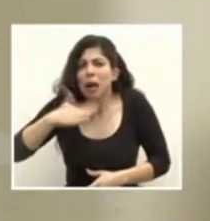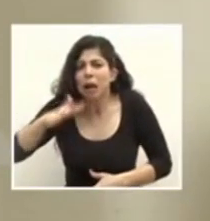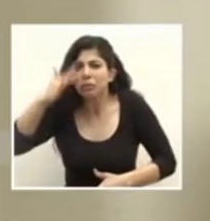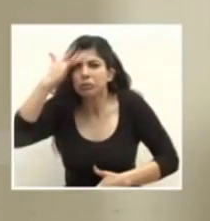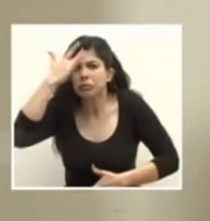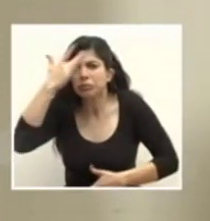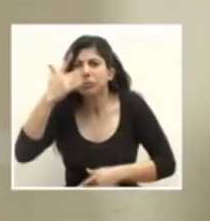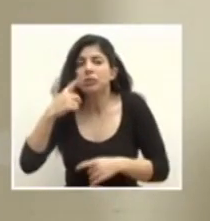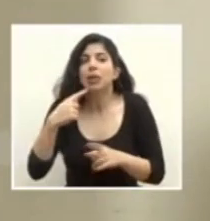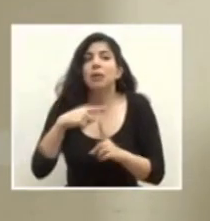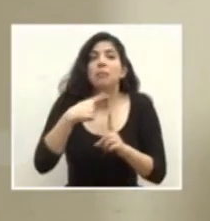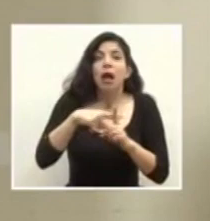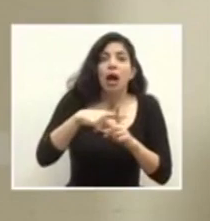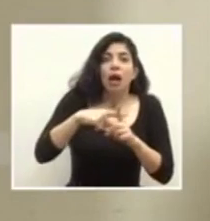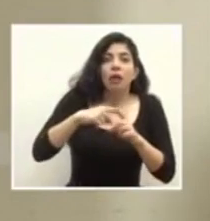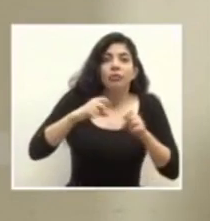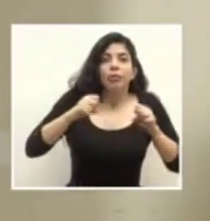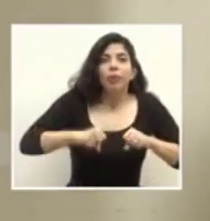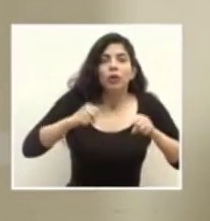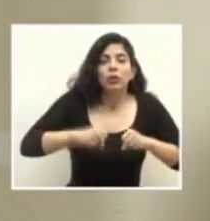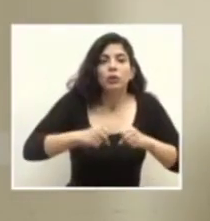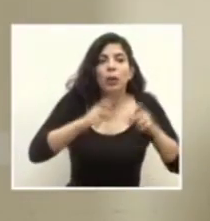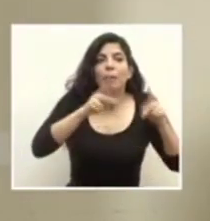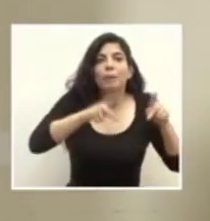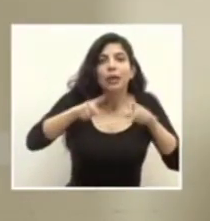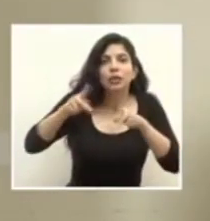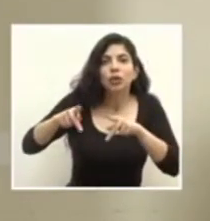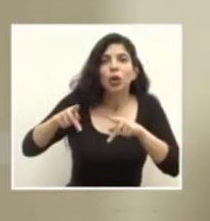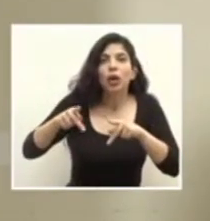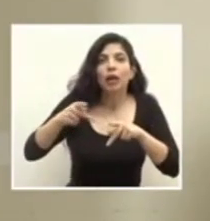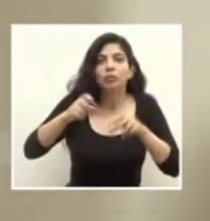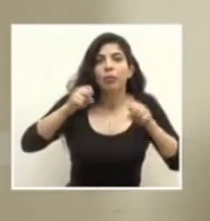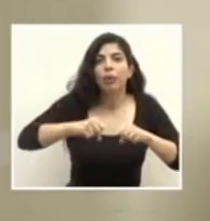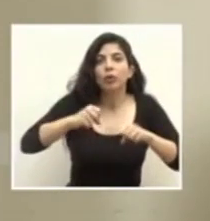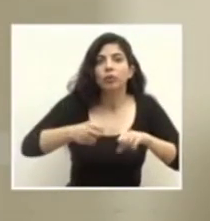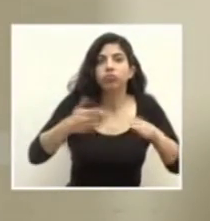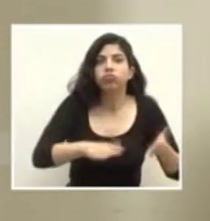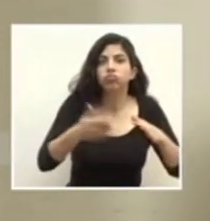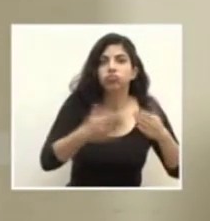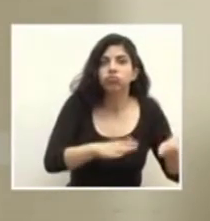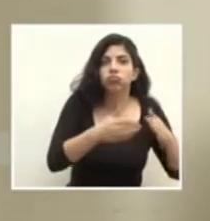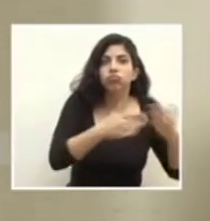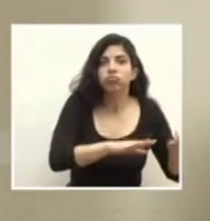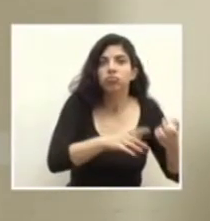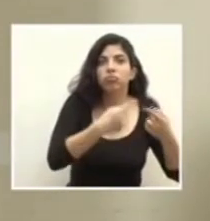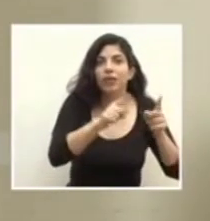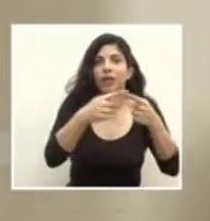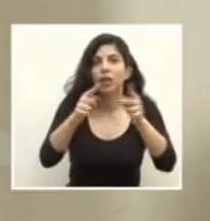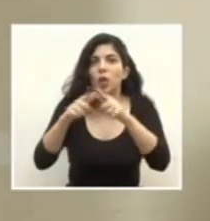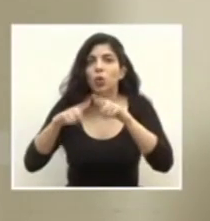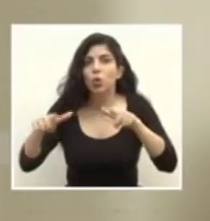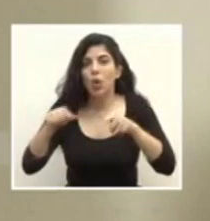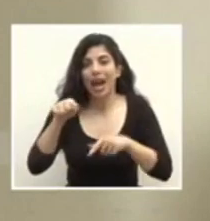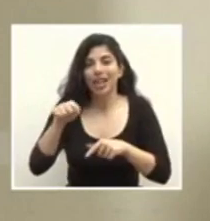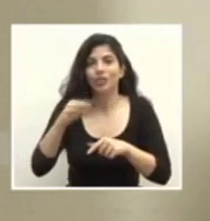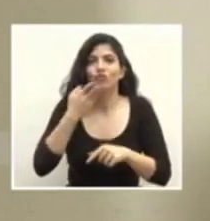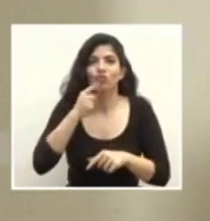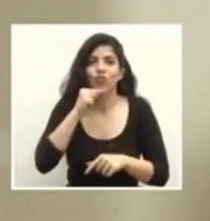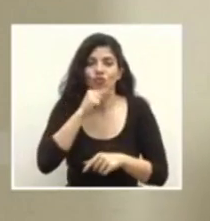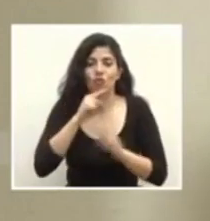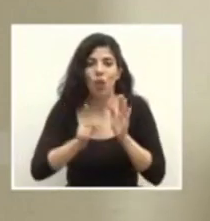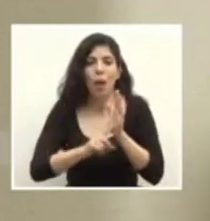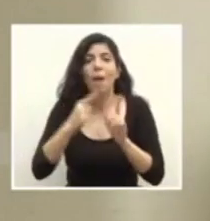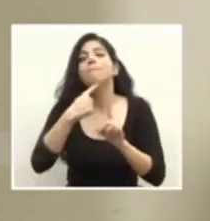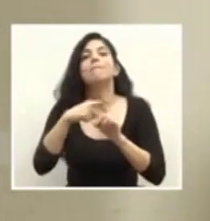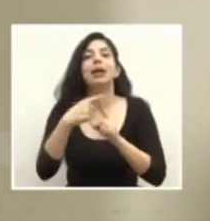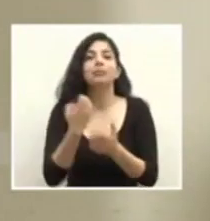y eventualmente ya una cantidad de personas que pueden estar falleciendo en diferentes partes. Y además del